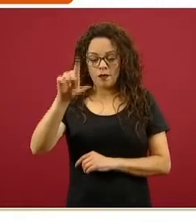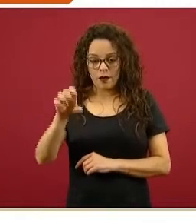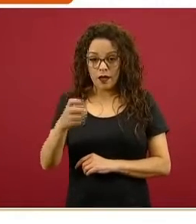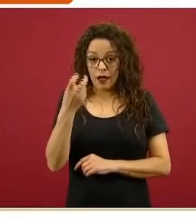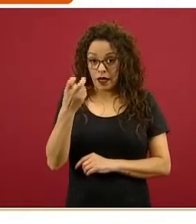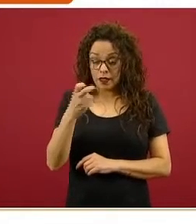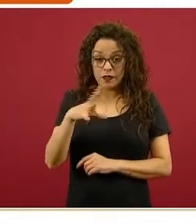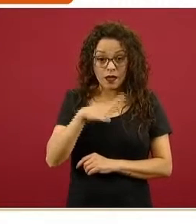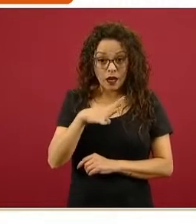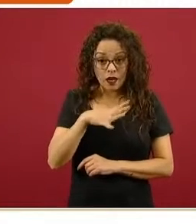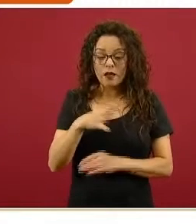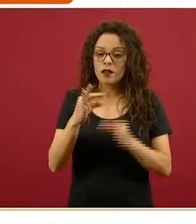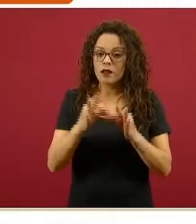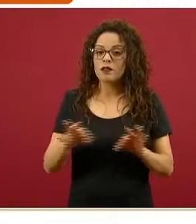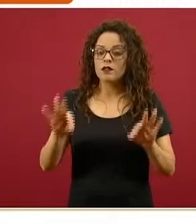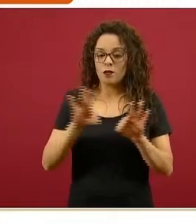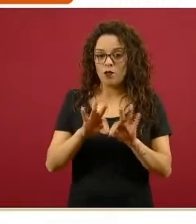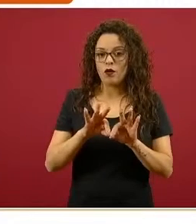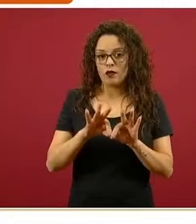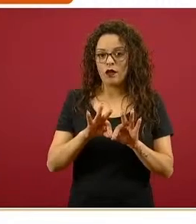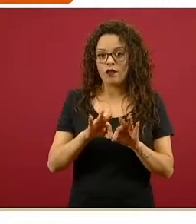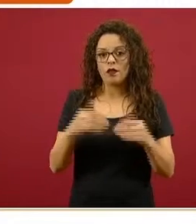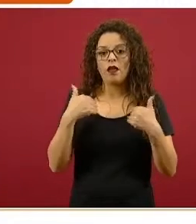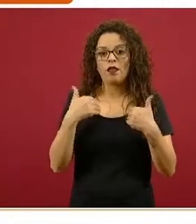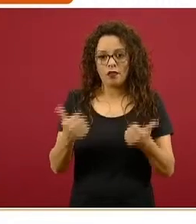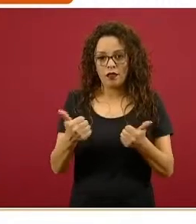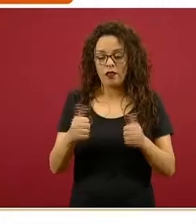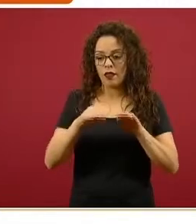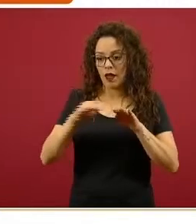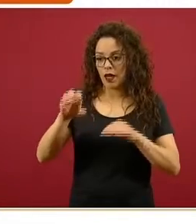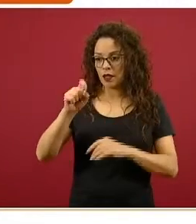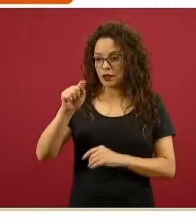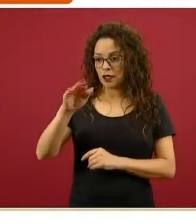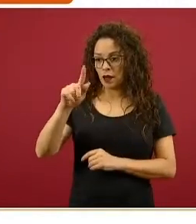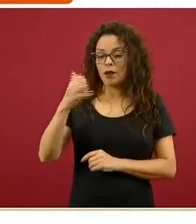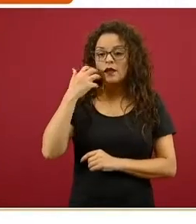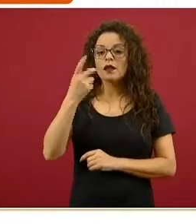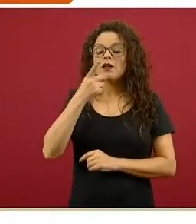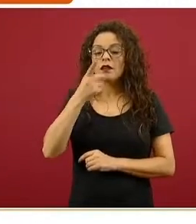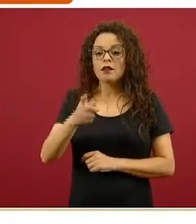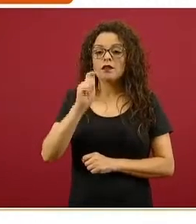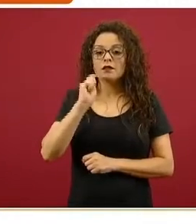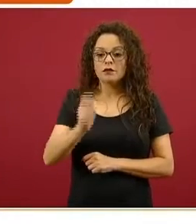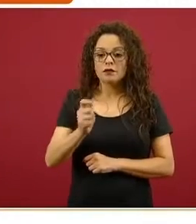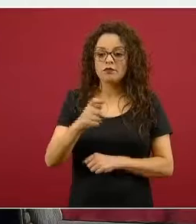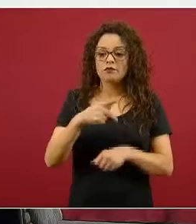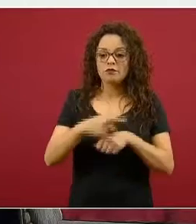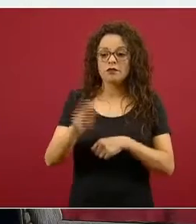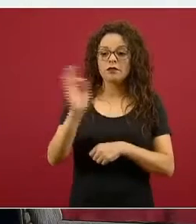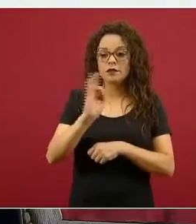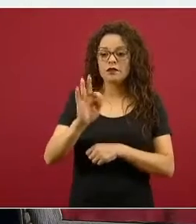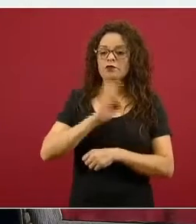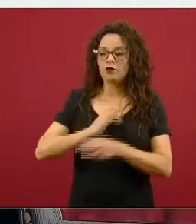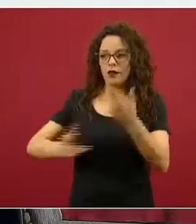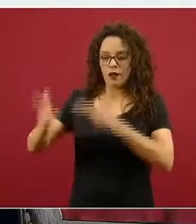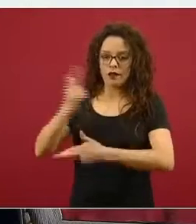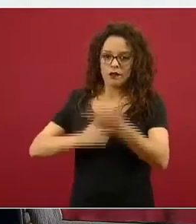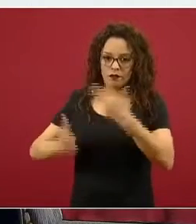en una estabilidad, es importante que cualquier estabilidad en el descenso implica también un riesgo de rebrote. La